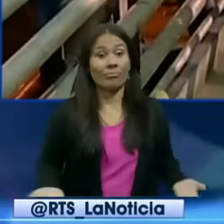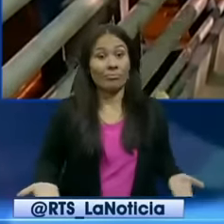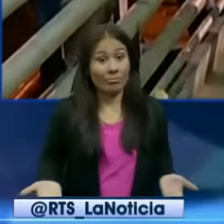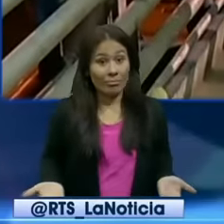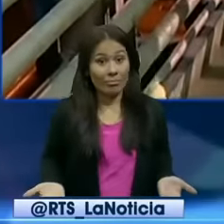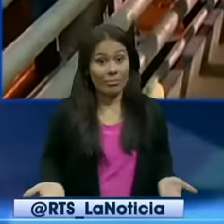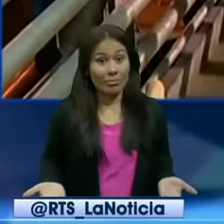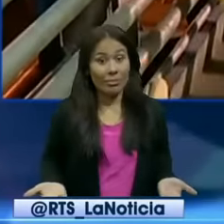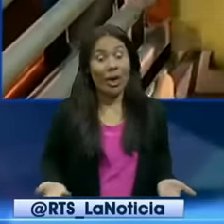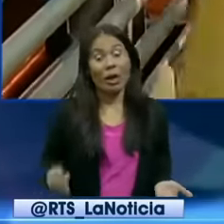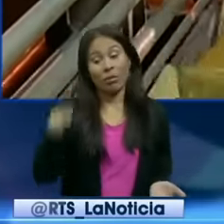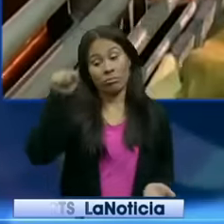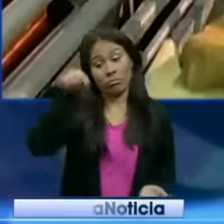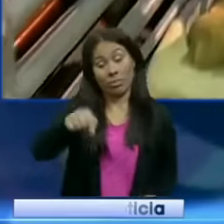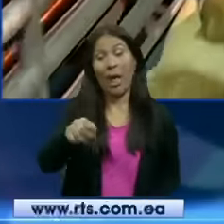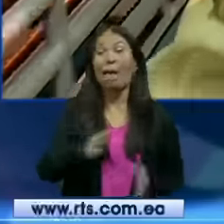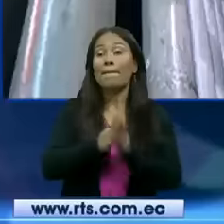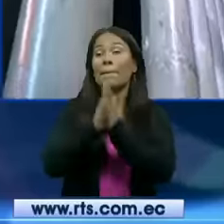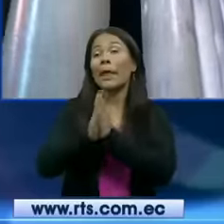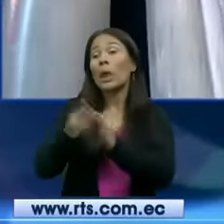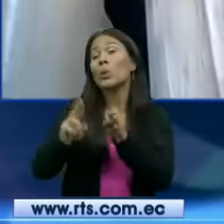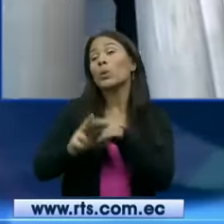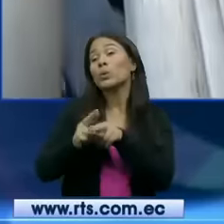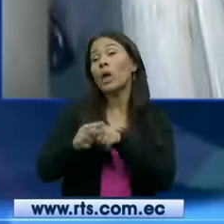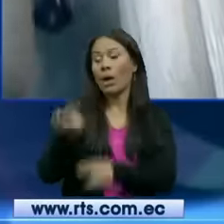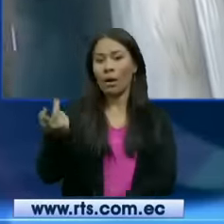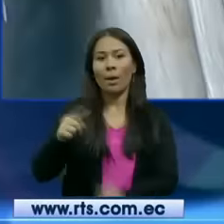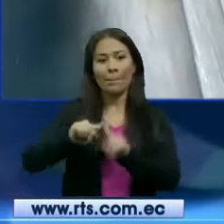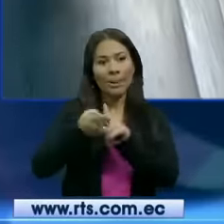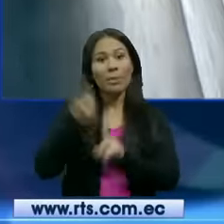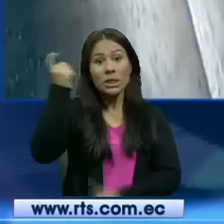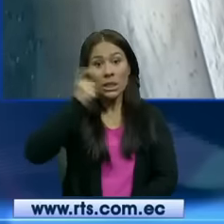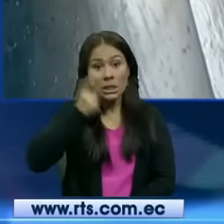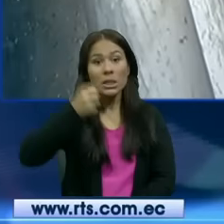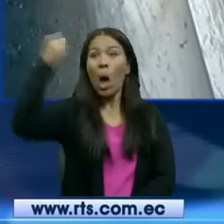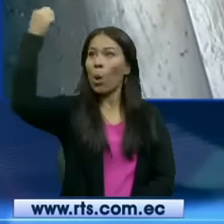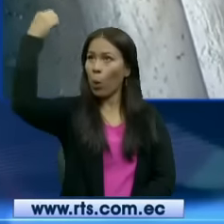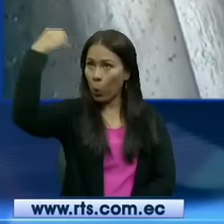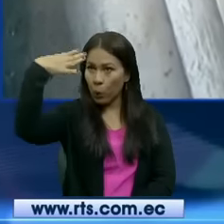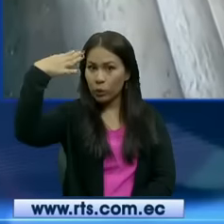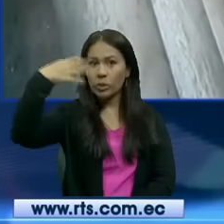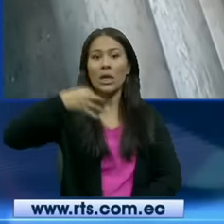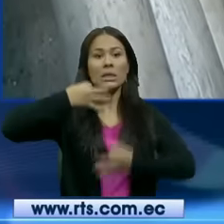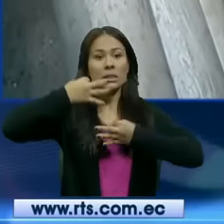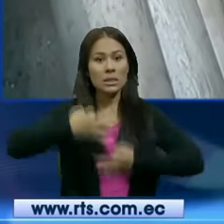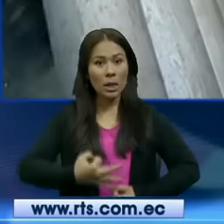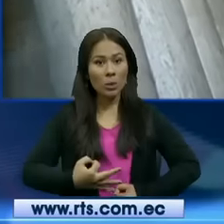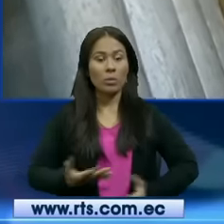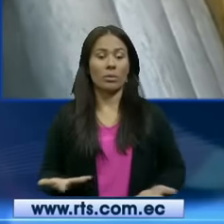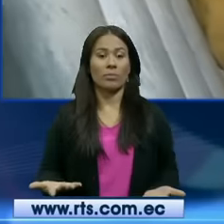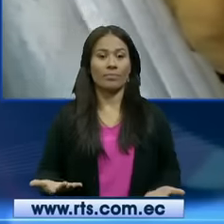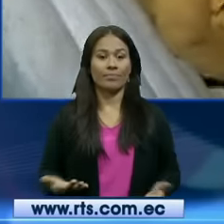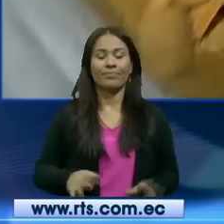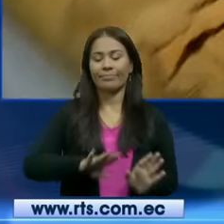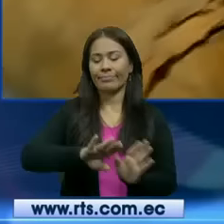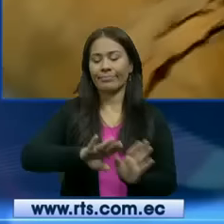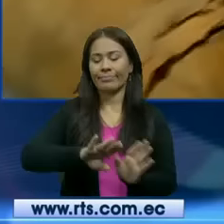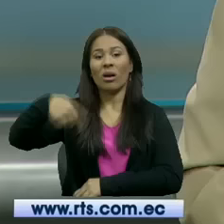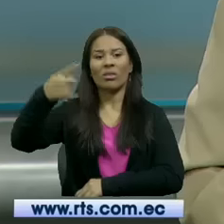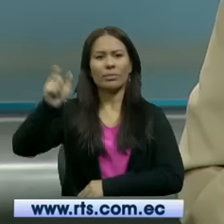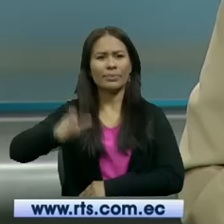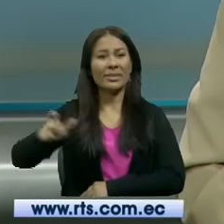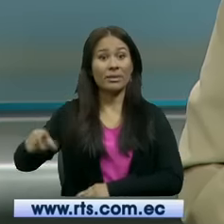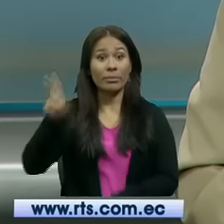Para pedir algo hay que dar lo necesario. Es decir, se pide que crucen, den las garantías y las seguridades. Presuntos delincuentes robaron